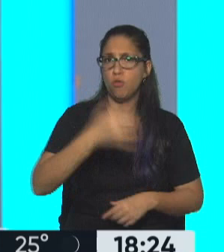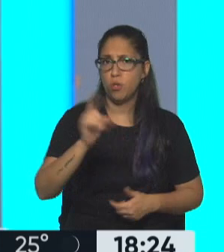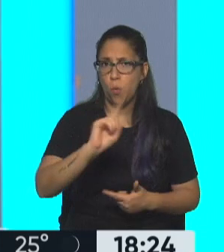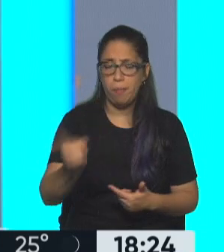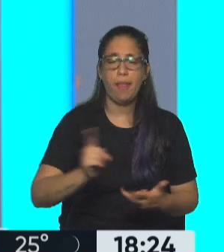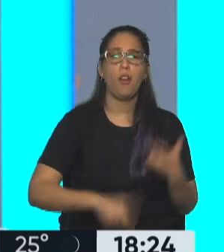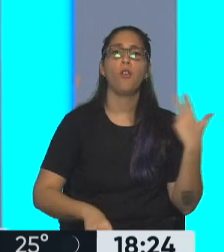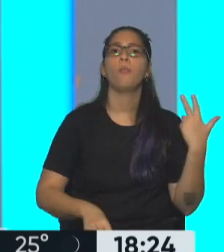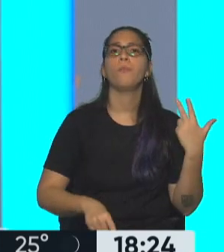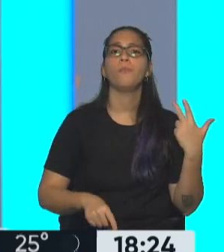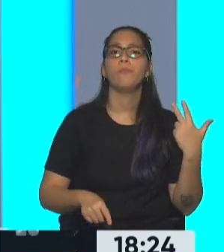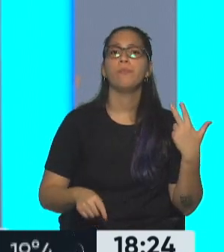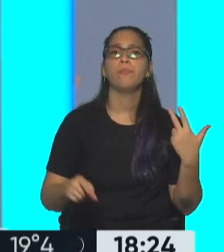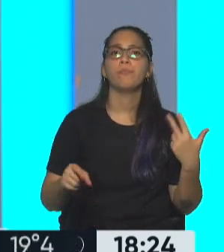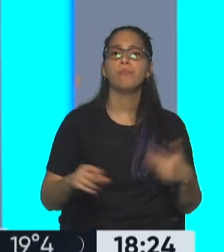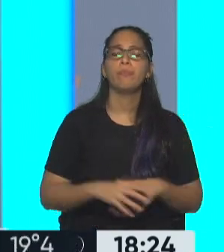cumplido,